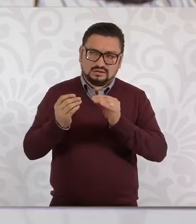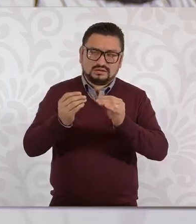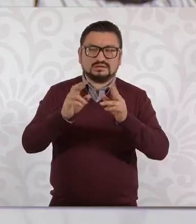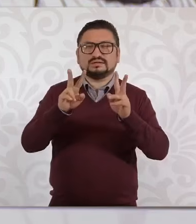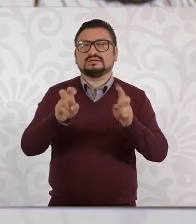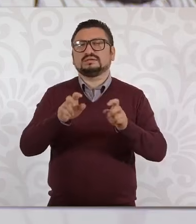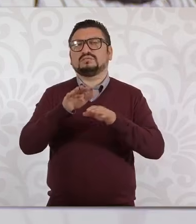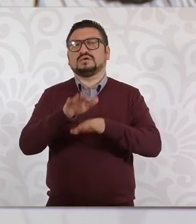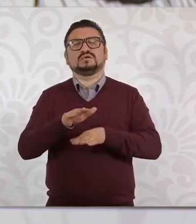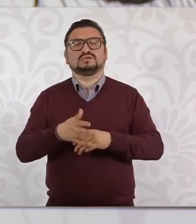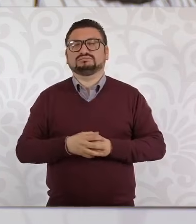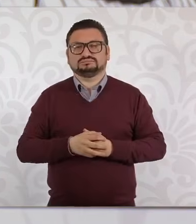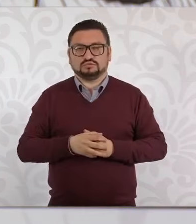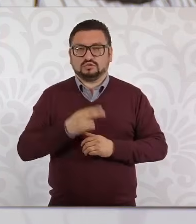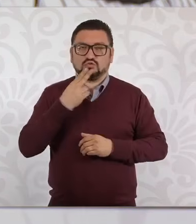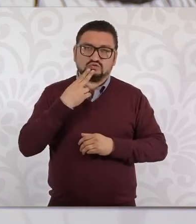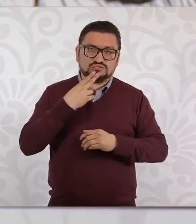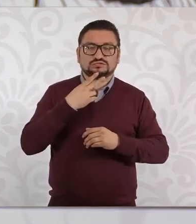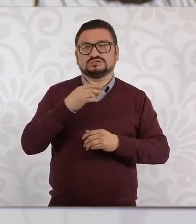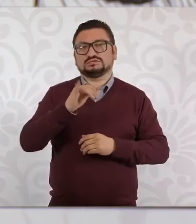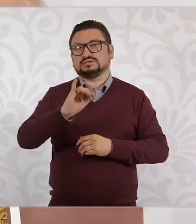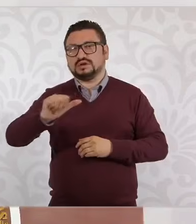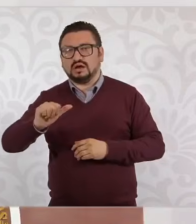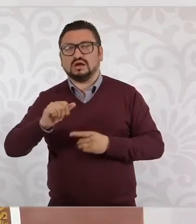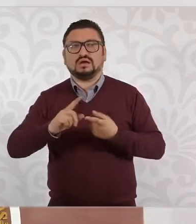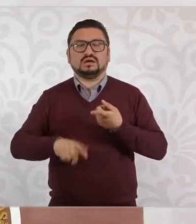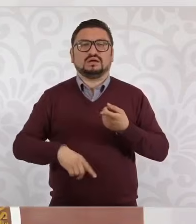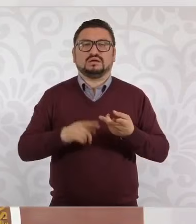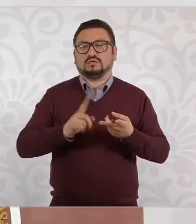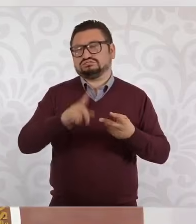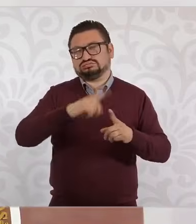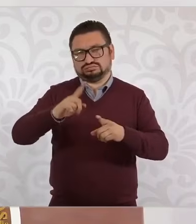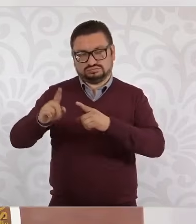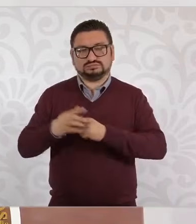sobre tema de usos de inteligencia artificial, en fin,